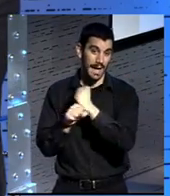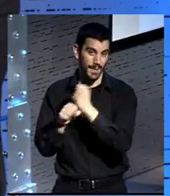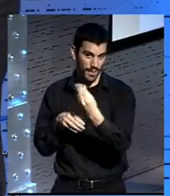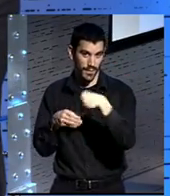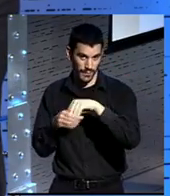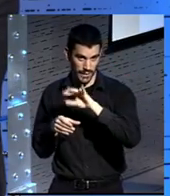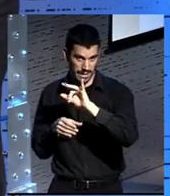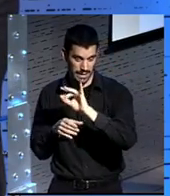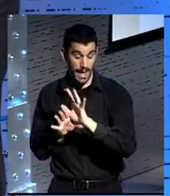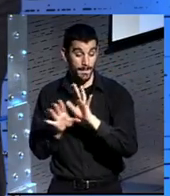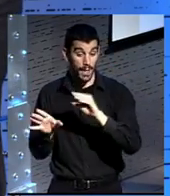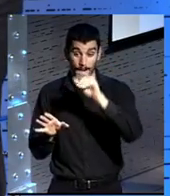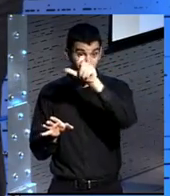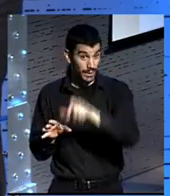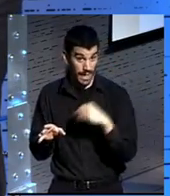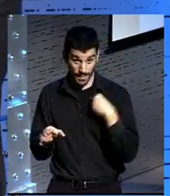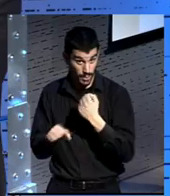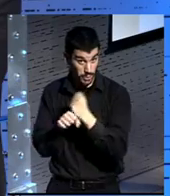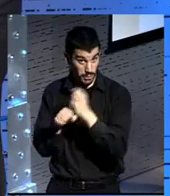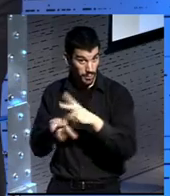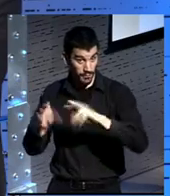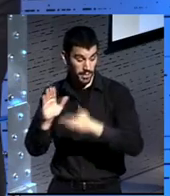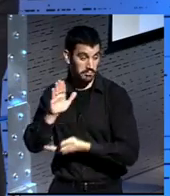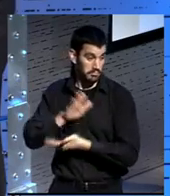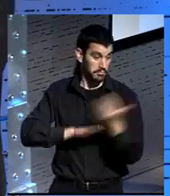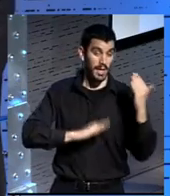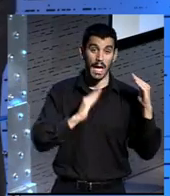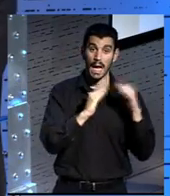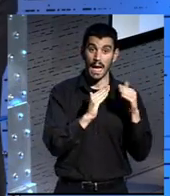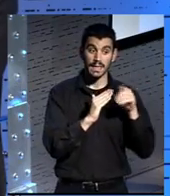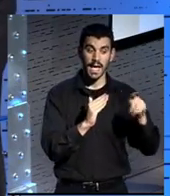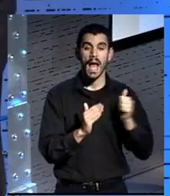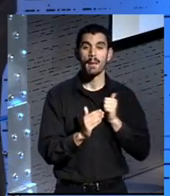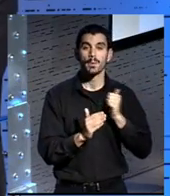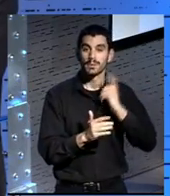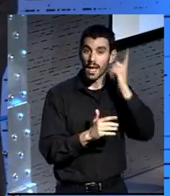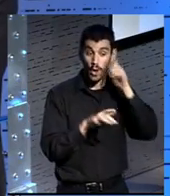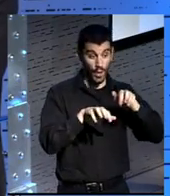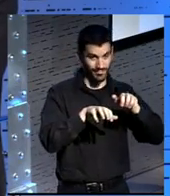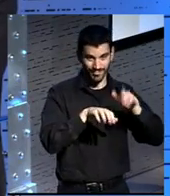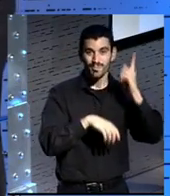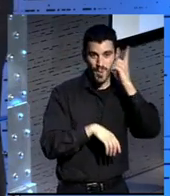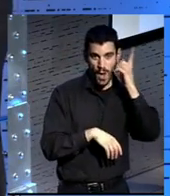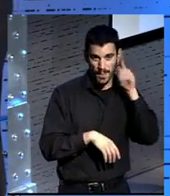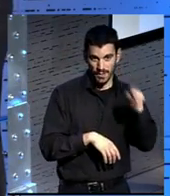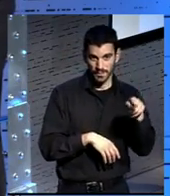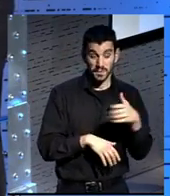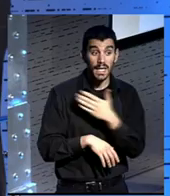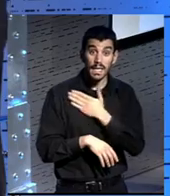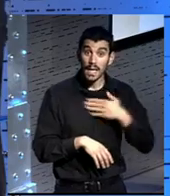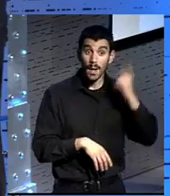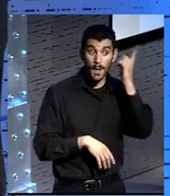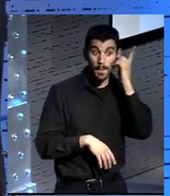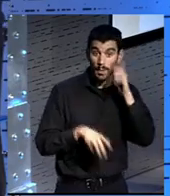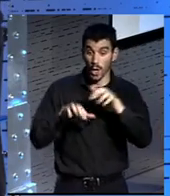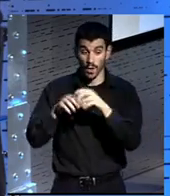cuando ese mismo señor sale de la empresa y pues el terminal que usa es el móvil y no tiene necesariamente que querer hacer lo mismo, de